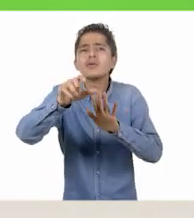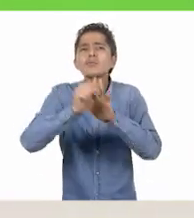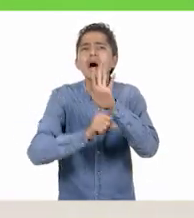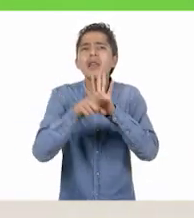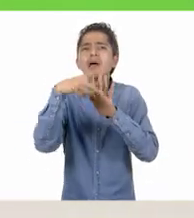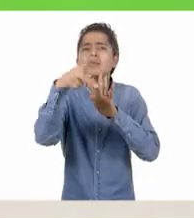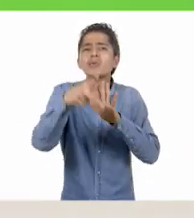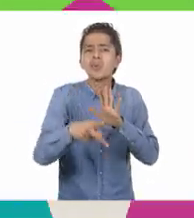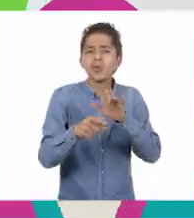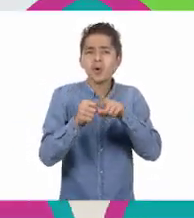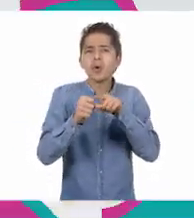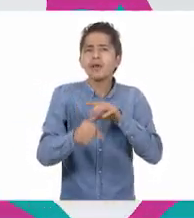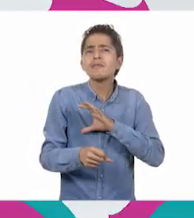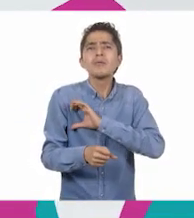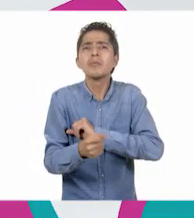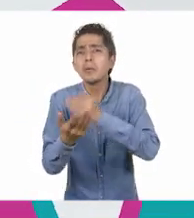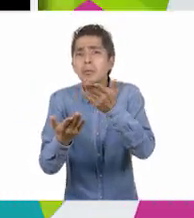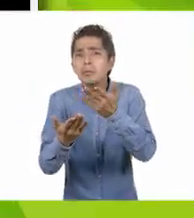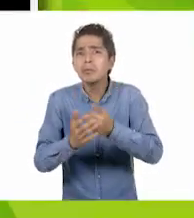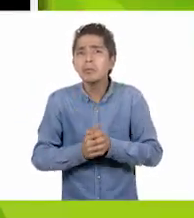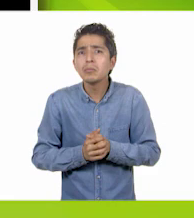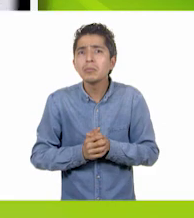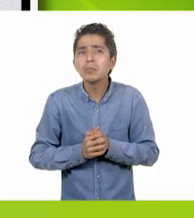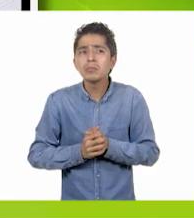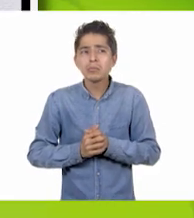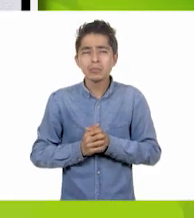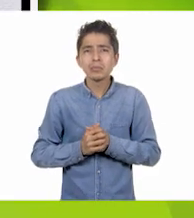color favorito?